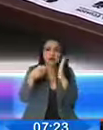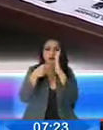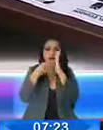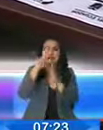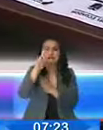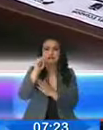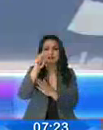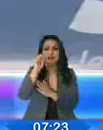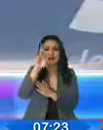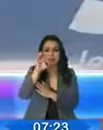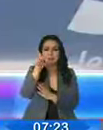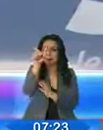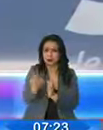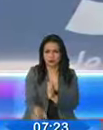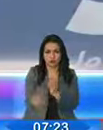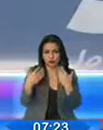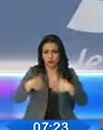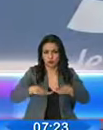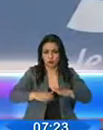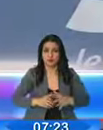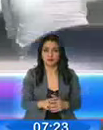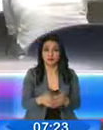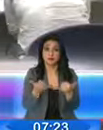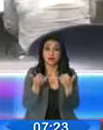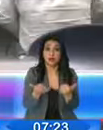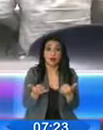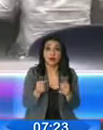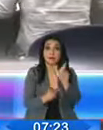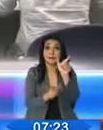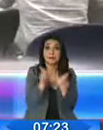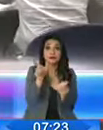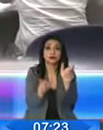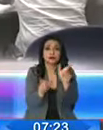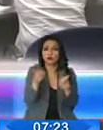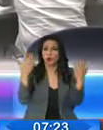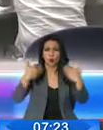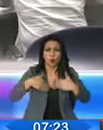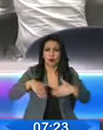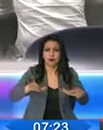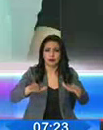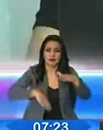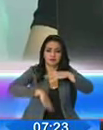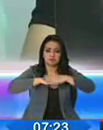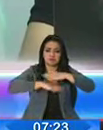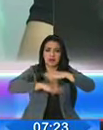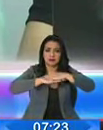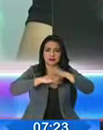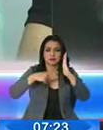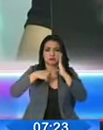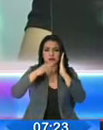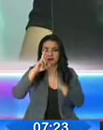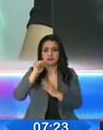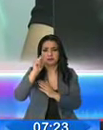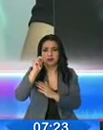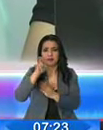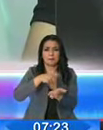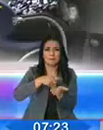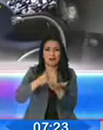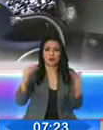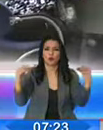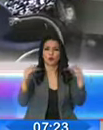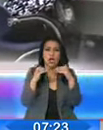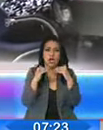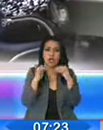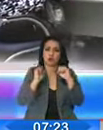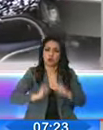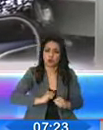de las personas naturales. Actualmente, todas las personas naturales que sobrepasan la base imponible del impuesto a la renta pagan por igual y pueden